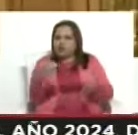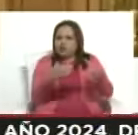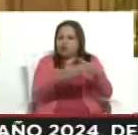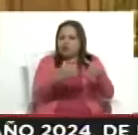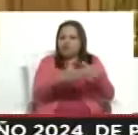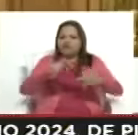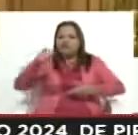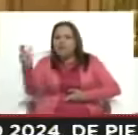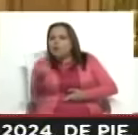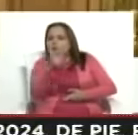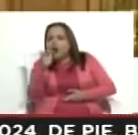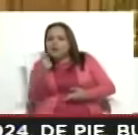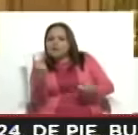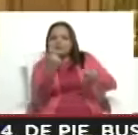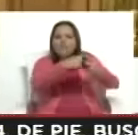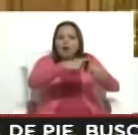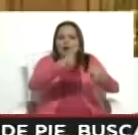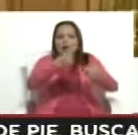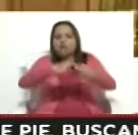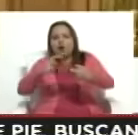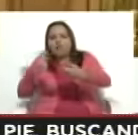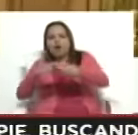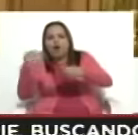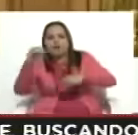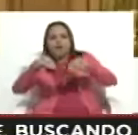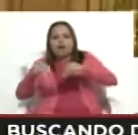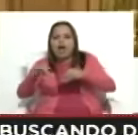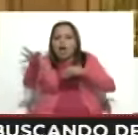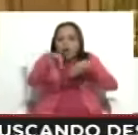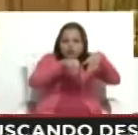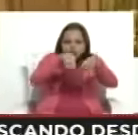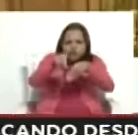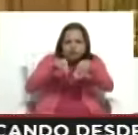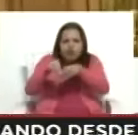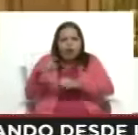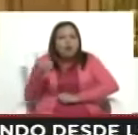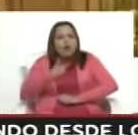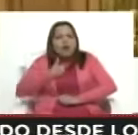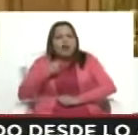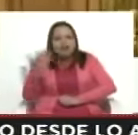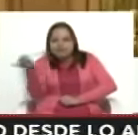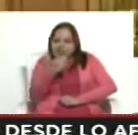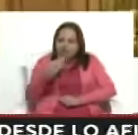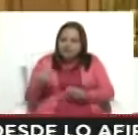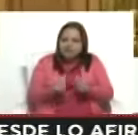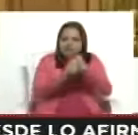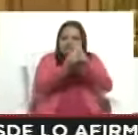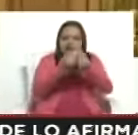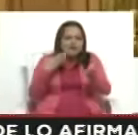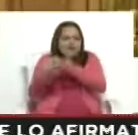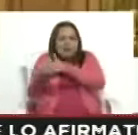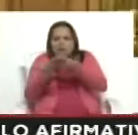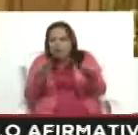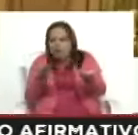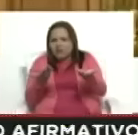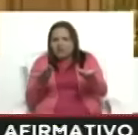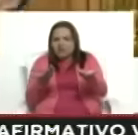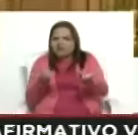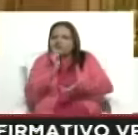Busquemos, sumemos a todo aquel que quiera venirse con nosotros, sin sectarismo de ningún tipo.